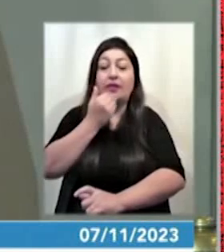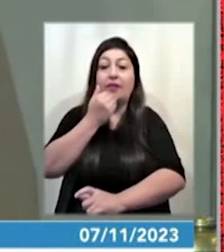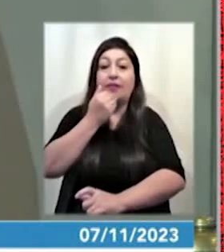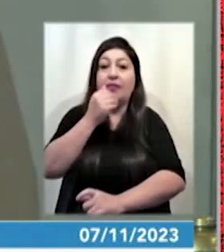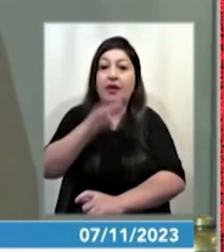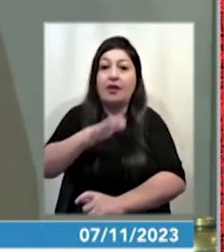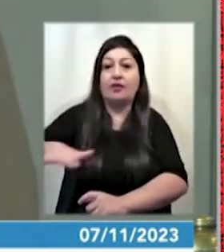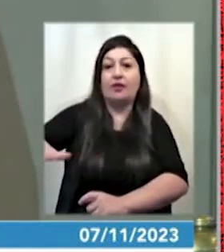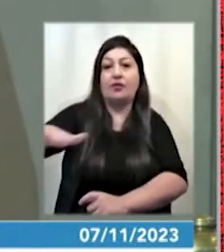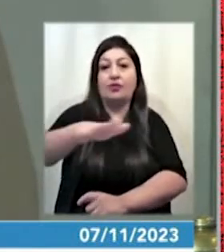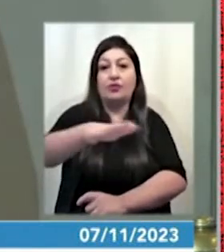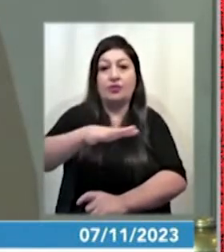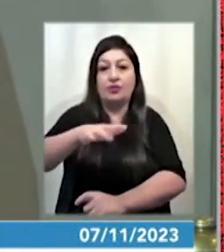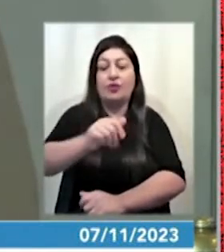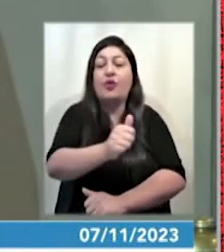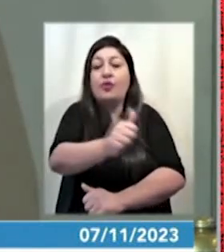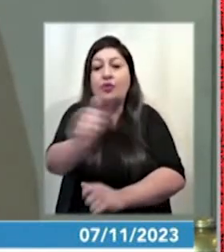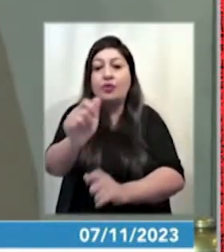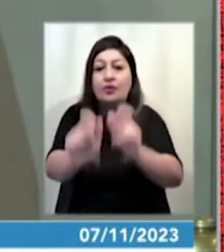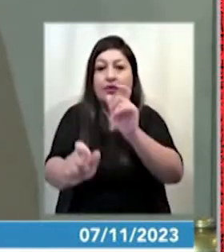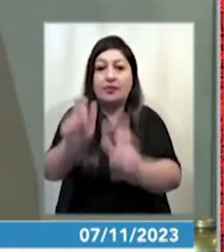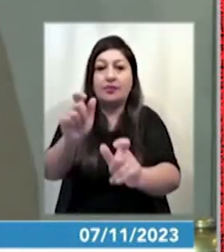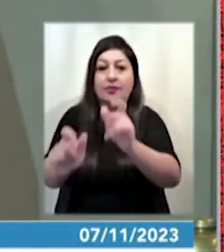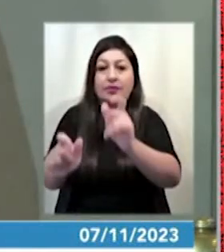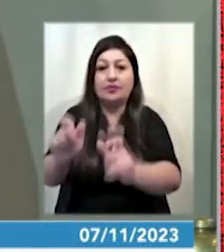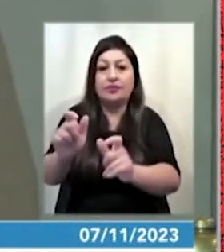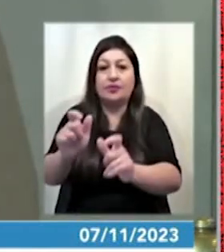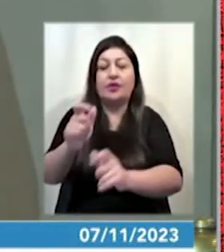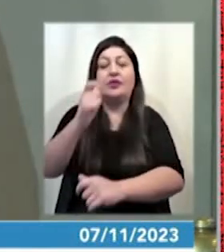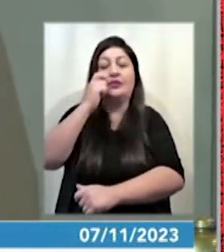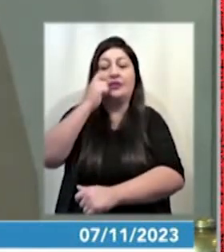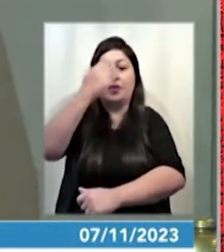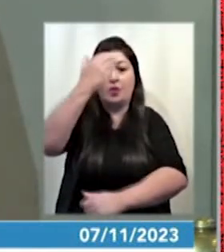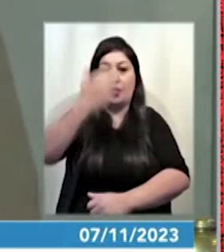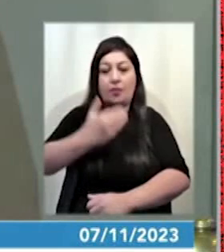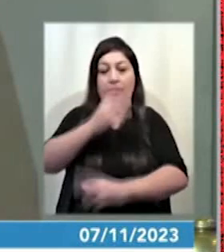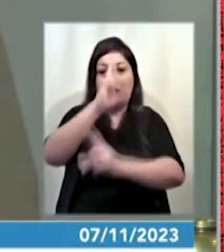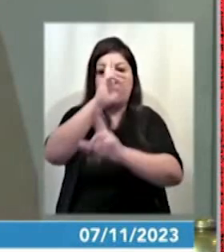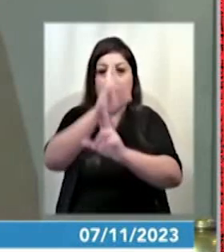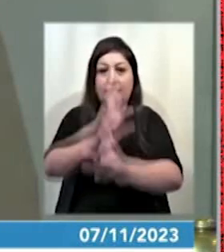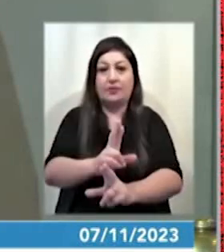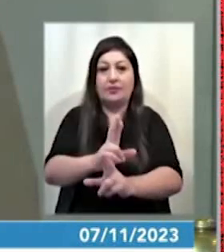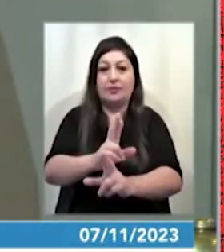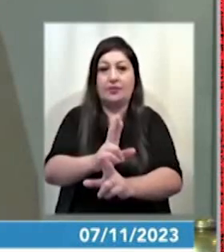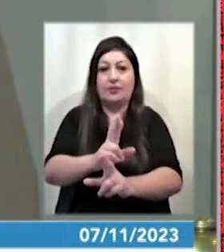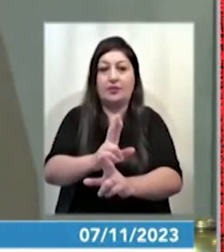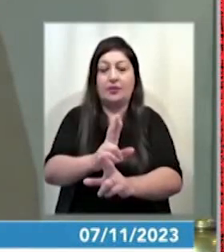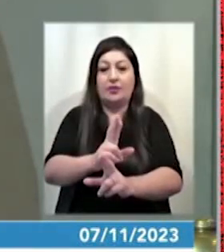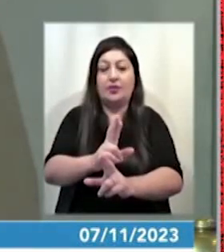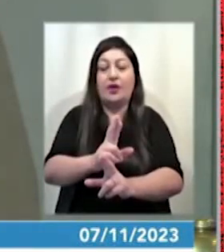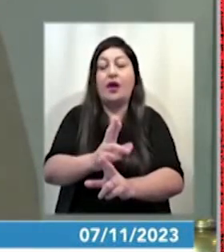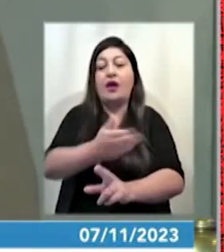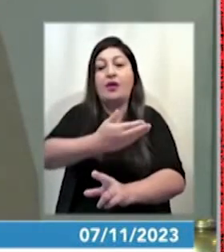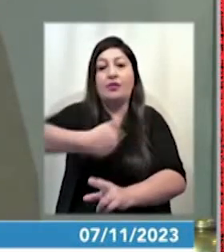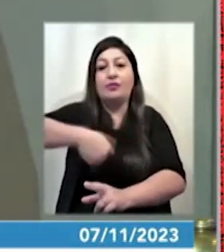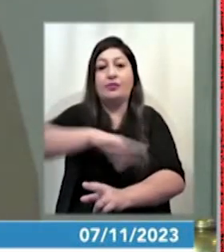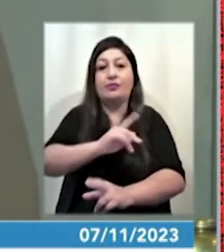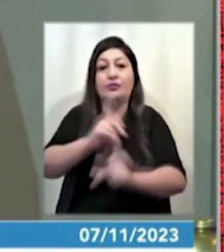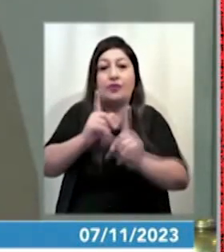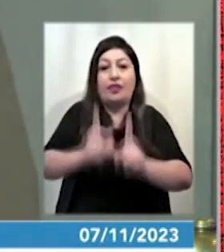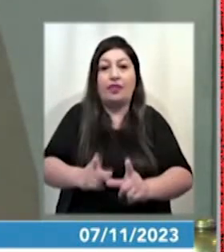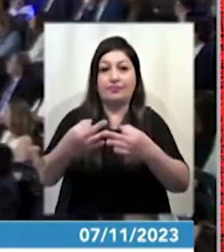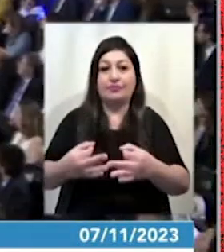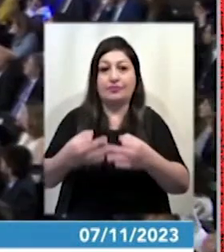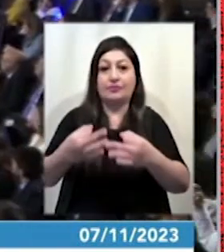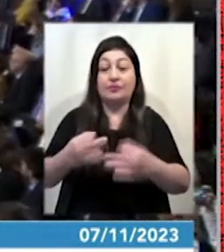hecho, habló primero ella. El presidente estaba con la cara más larga que Silvio Lechero mientras escuchaba el discurso. Iba tomando apuntes en su